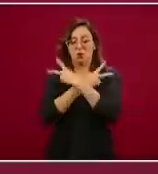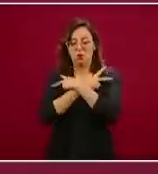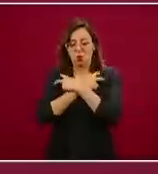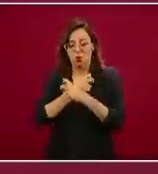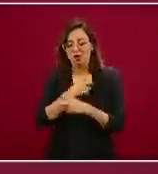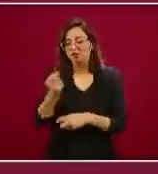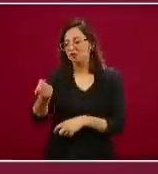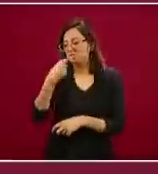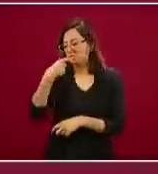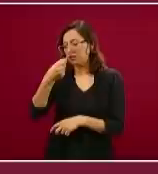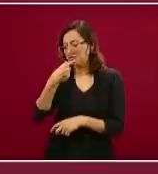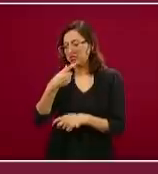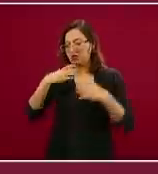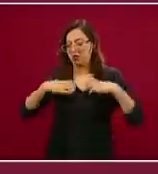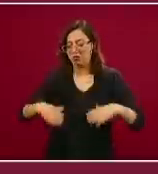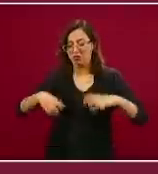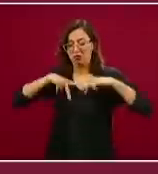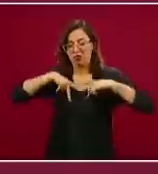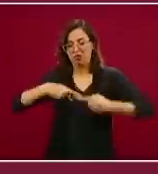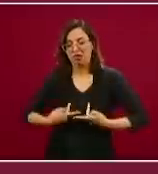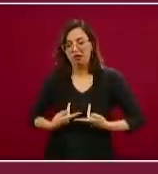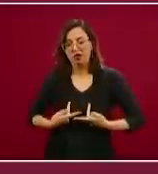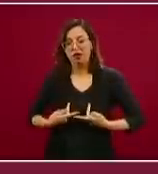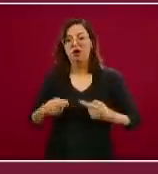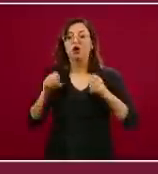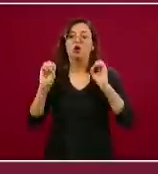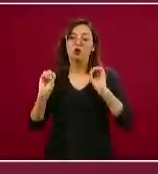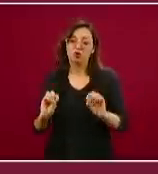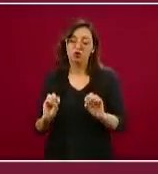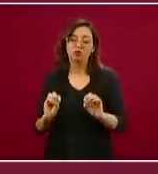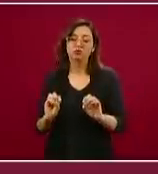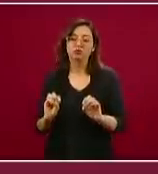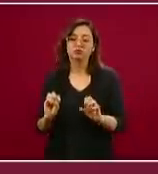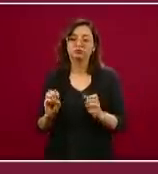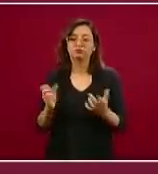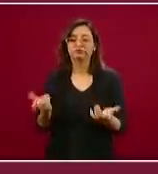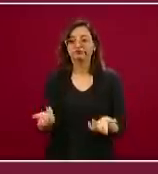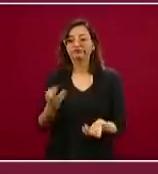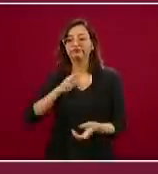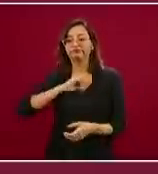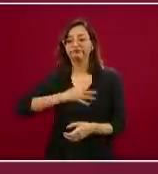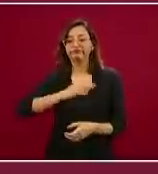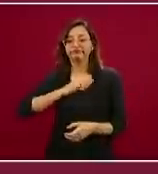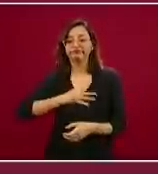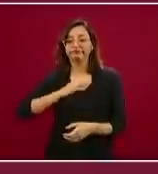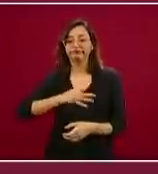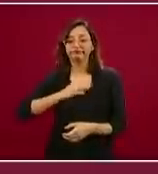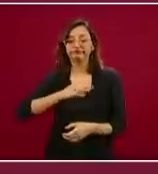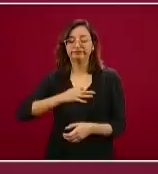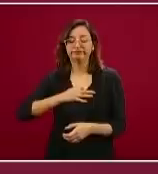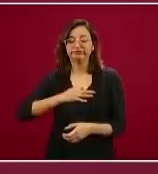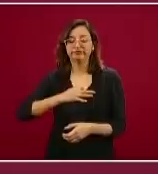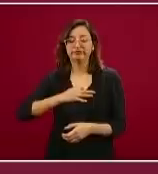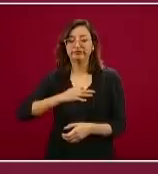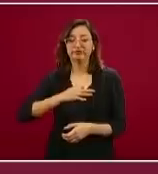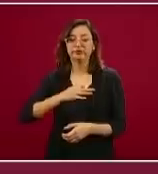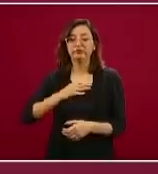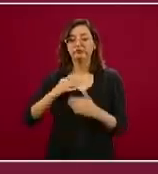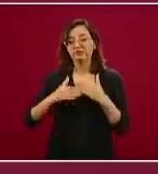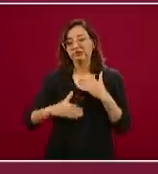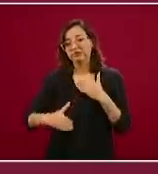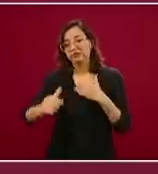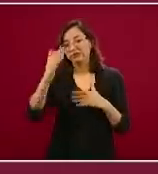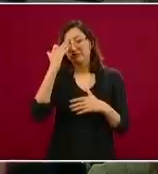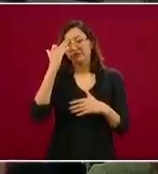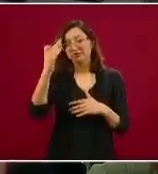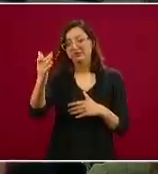otros medicamentos que deprimen el sistema inmune, o que tengan, por ejemplo, infección avanzada o de largo plazo